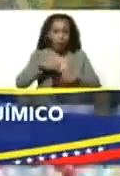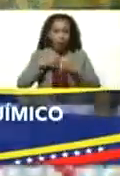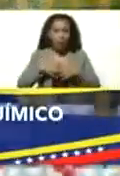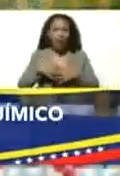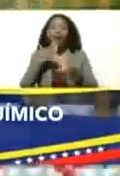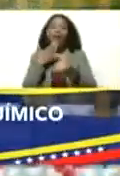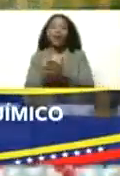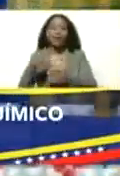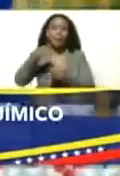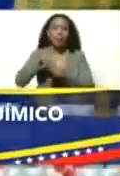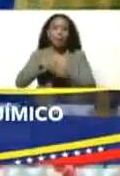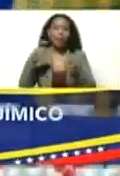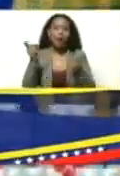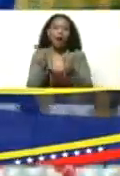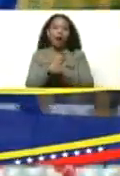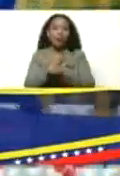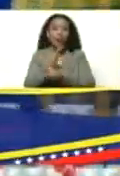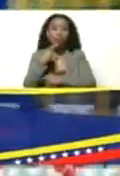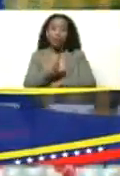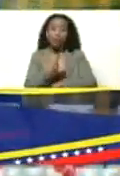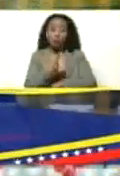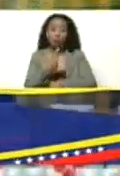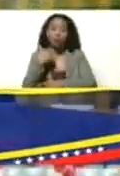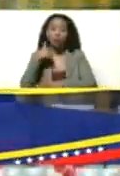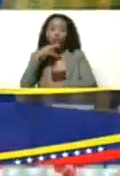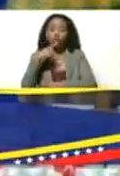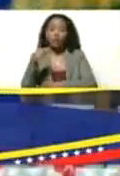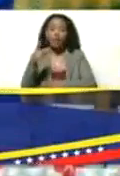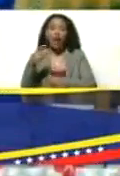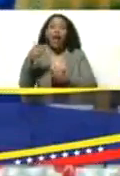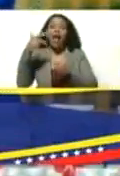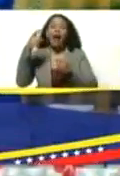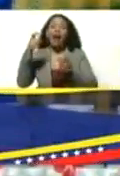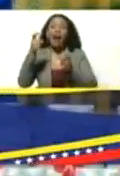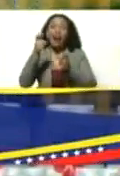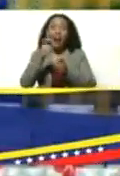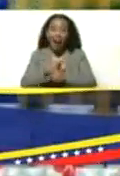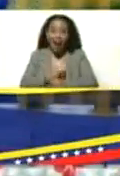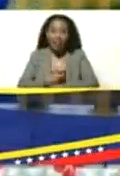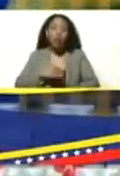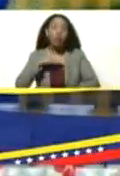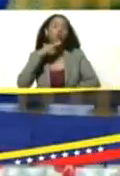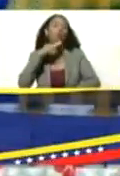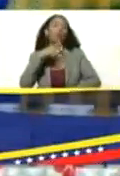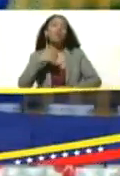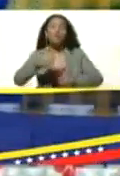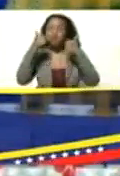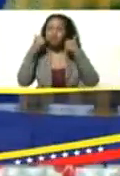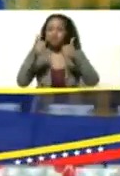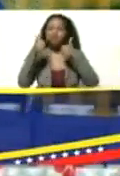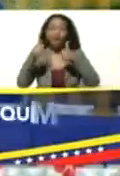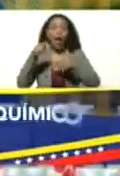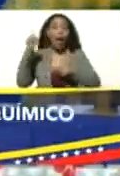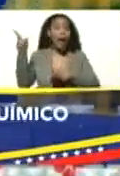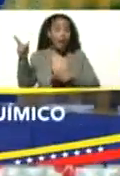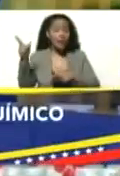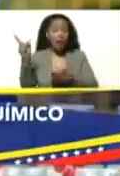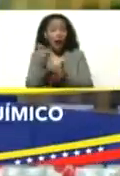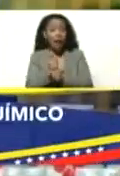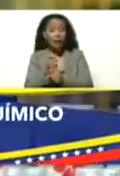a PDVSA Gas, que debemos destacar, recibimos un gas rico. Ese gas rico nosotros en la planta Olefina